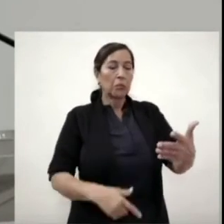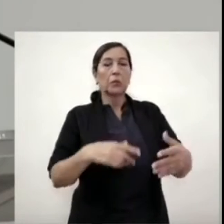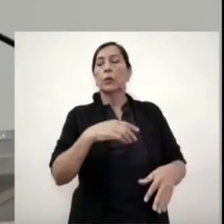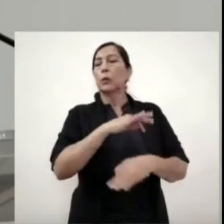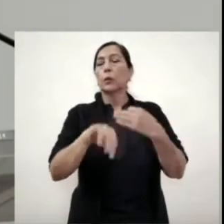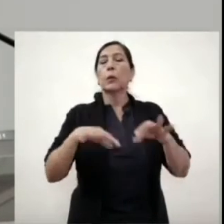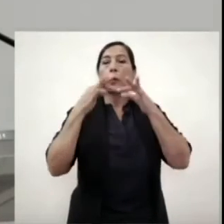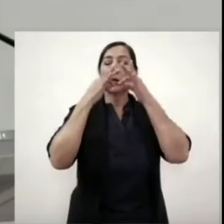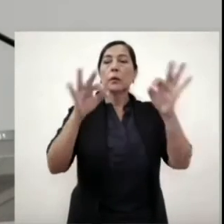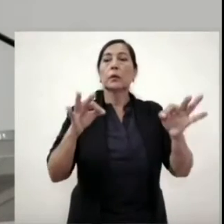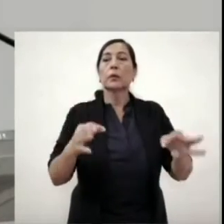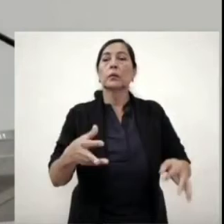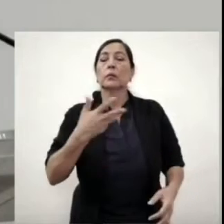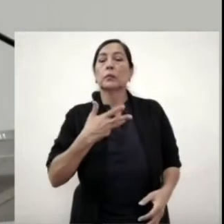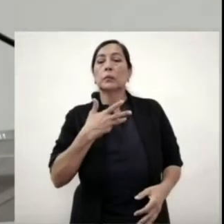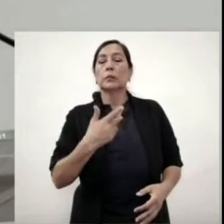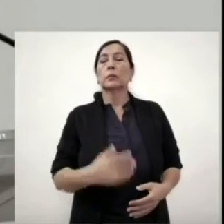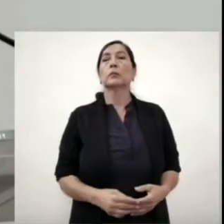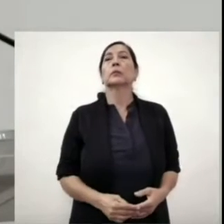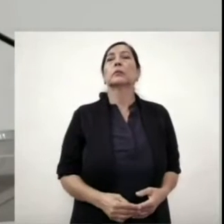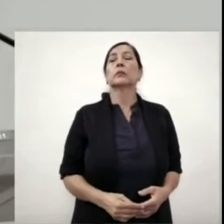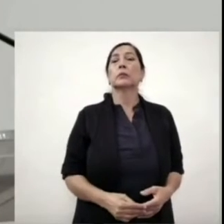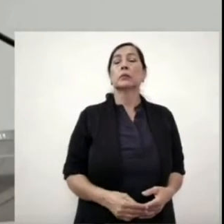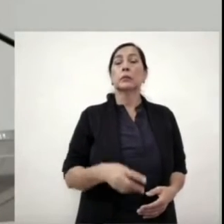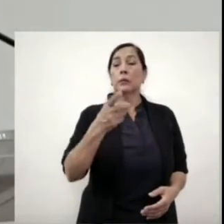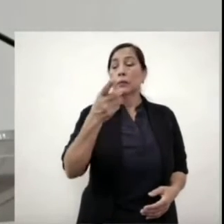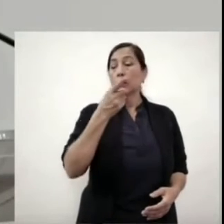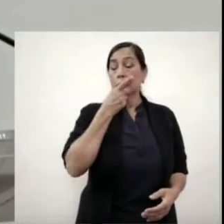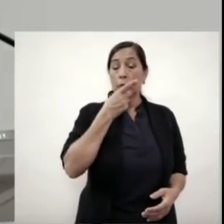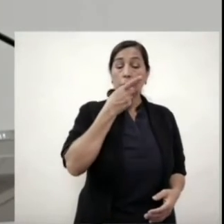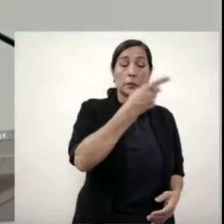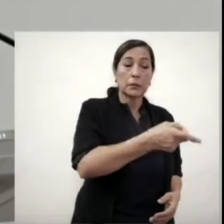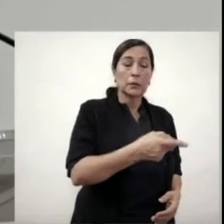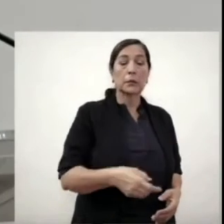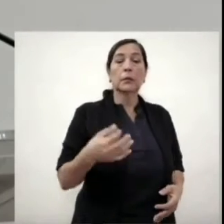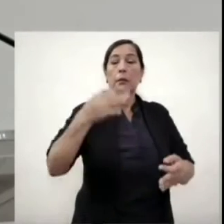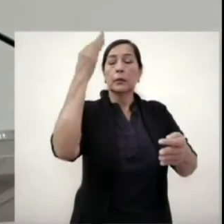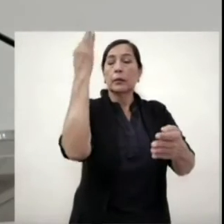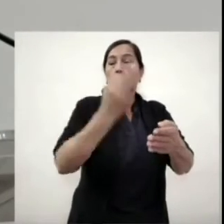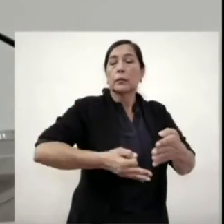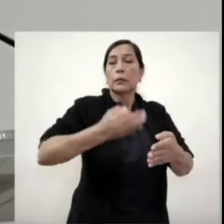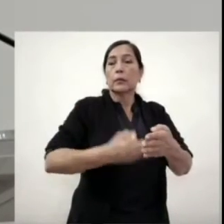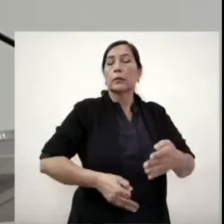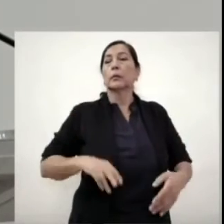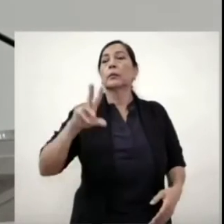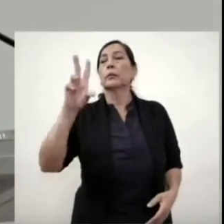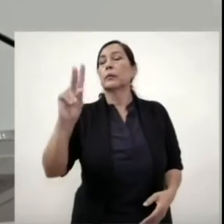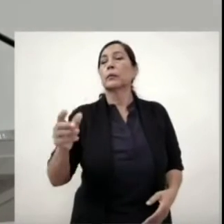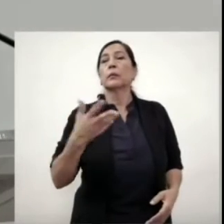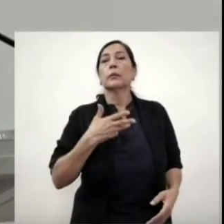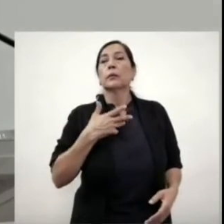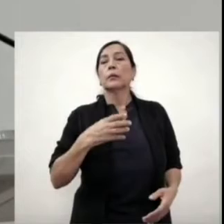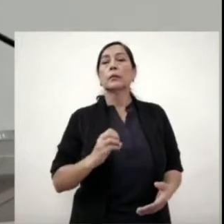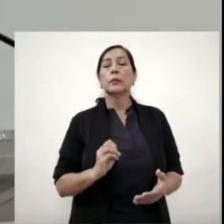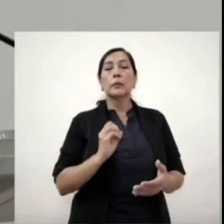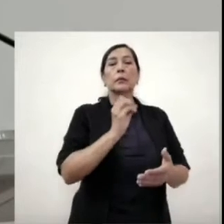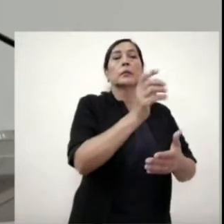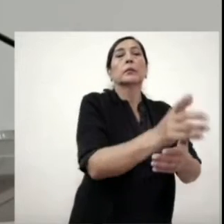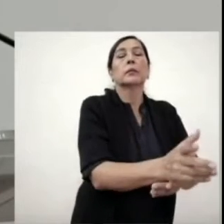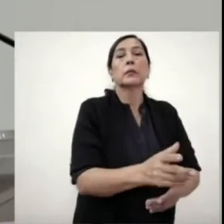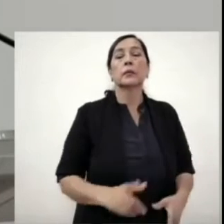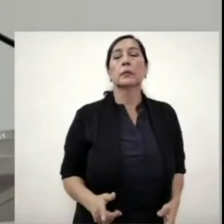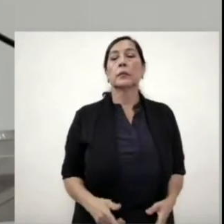nos indica que la falta de oportunidades o de una convivencia sana, de una